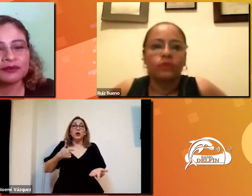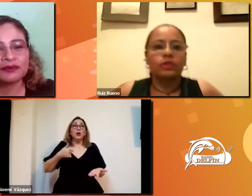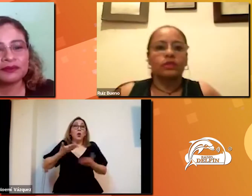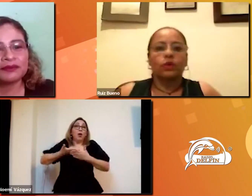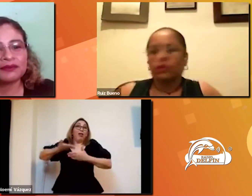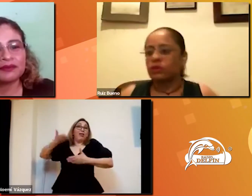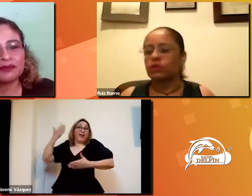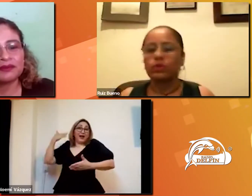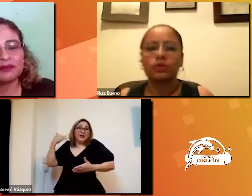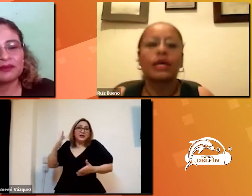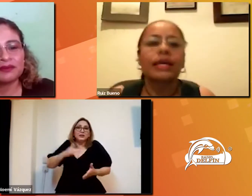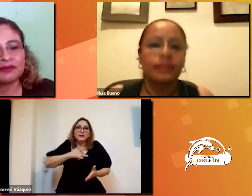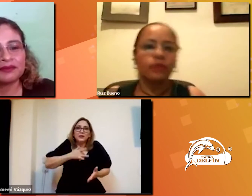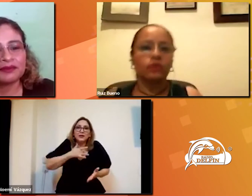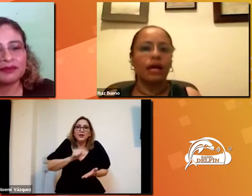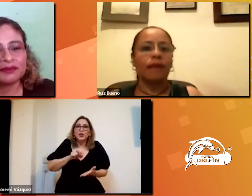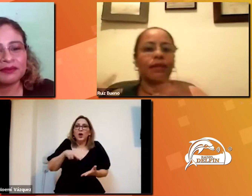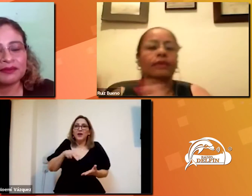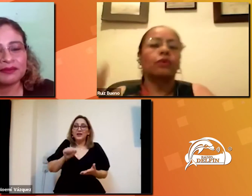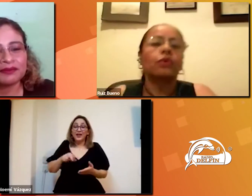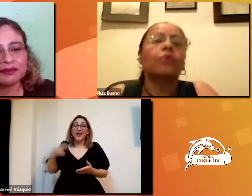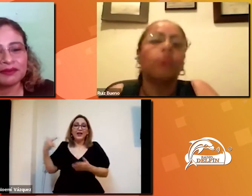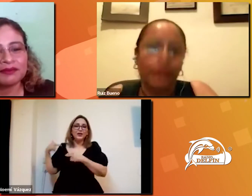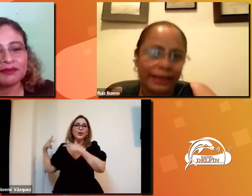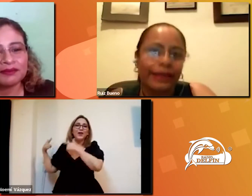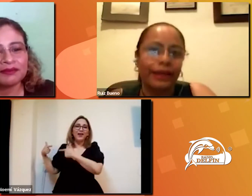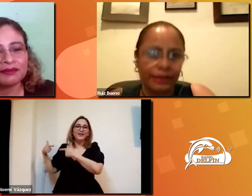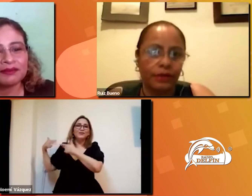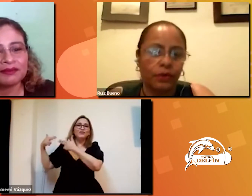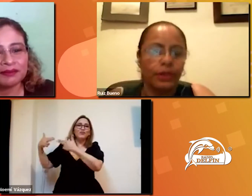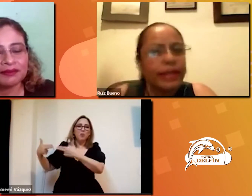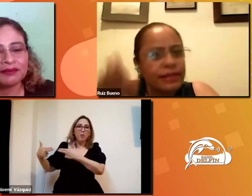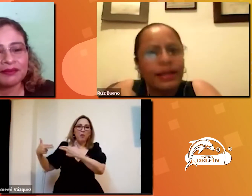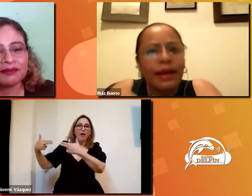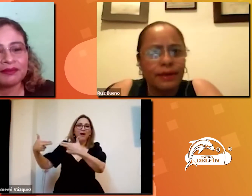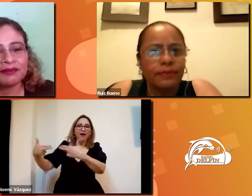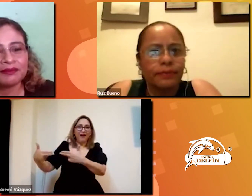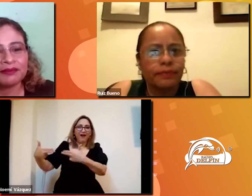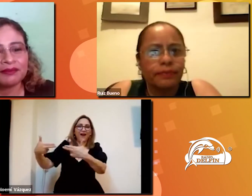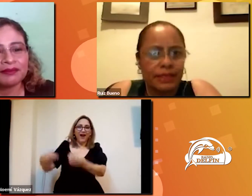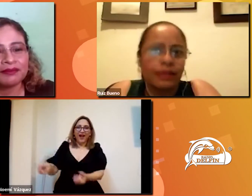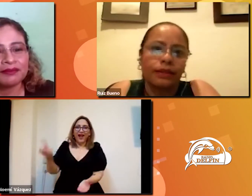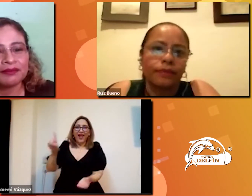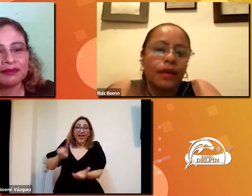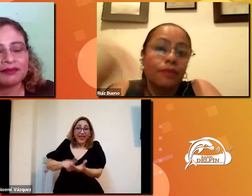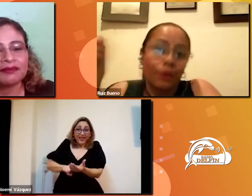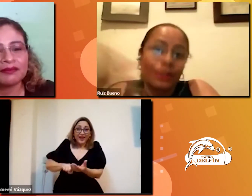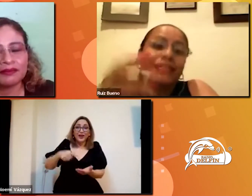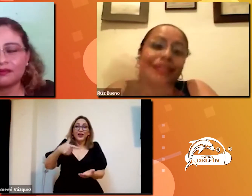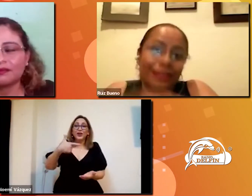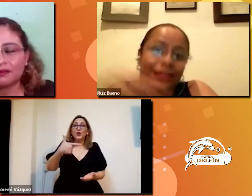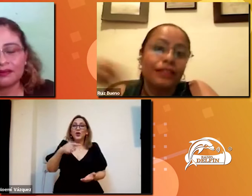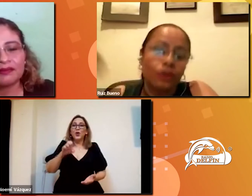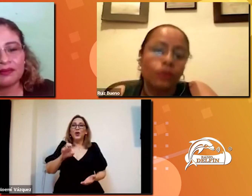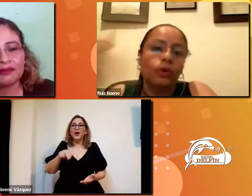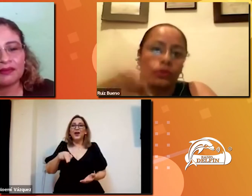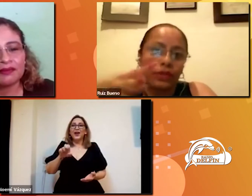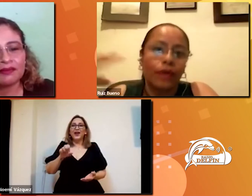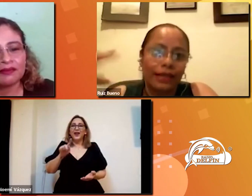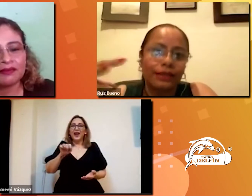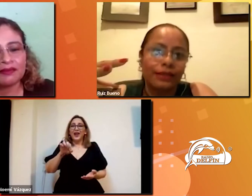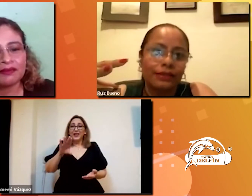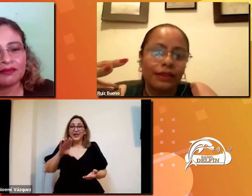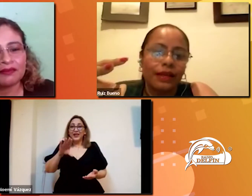generaciones. Entonces, hoy los estudios sí nos hablan de un componente genético y que está ahí presente, pero necesitas como